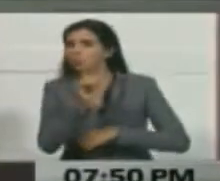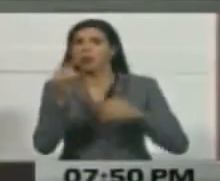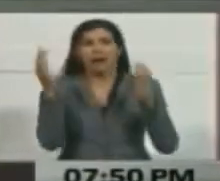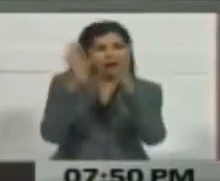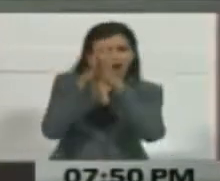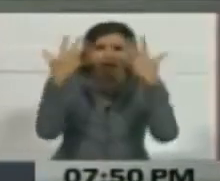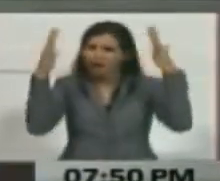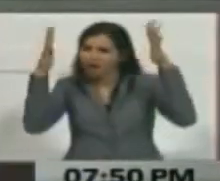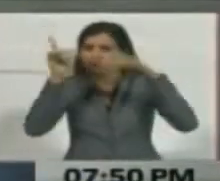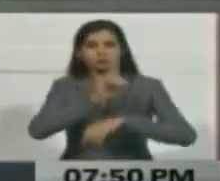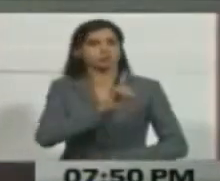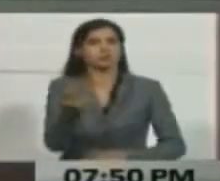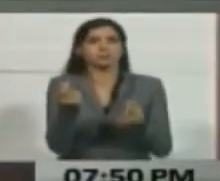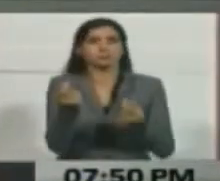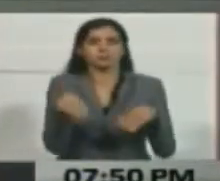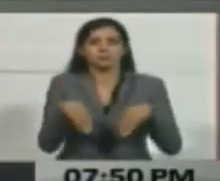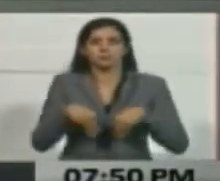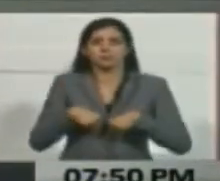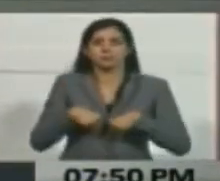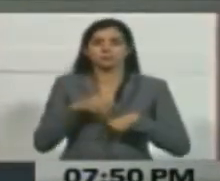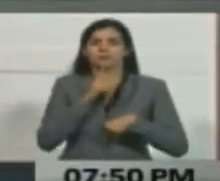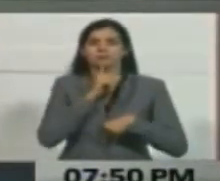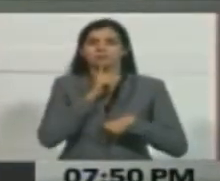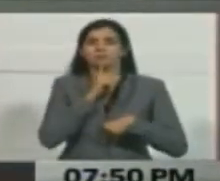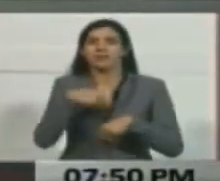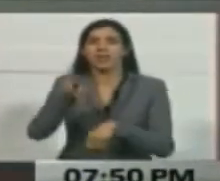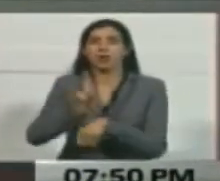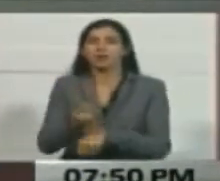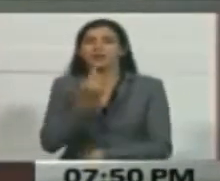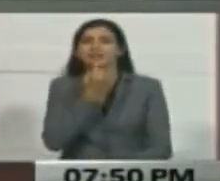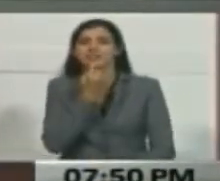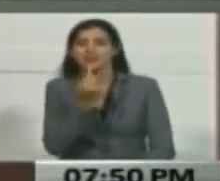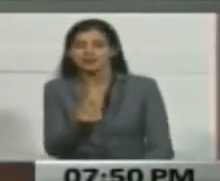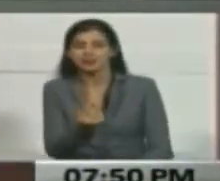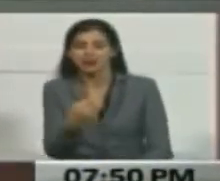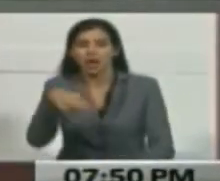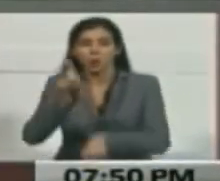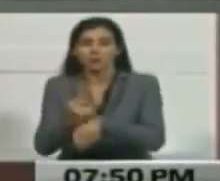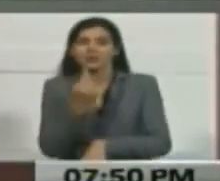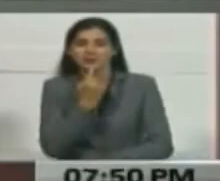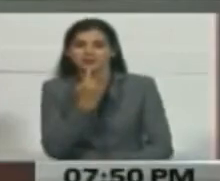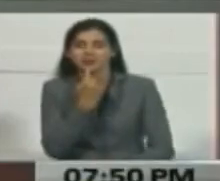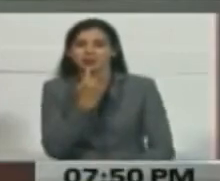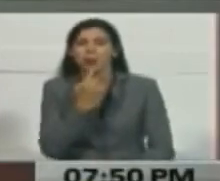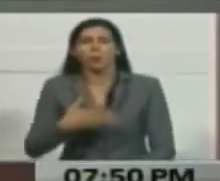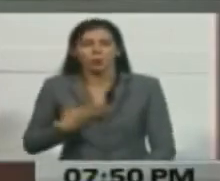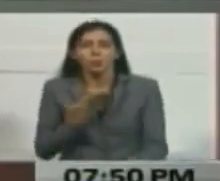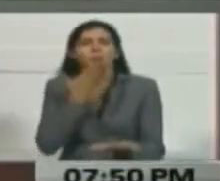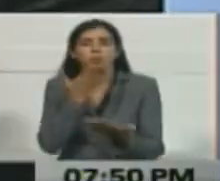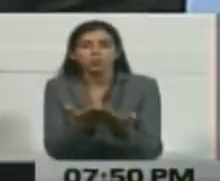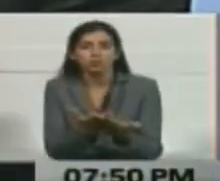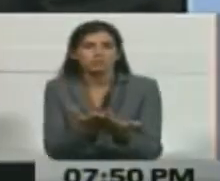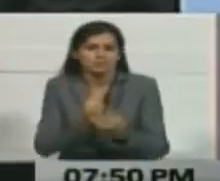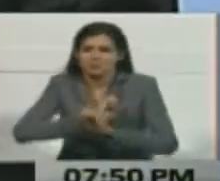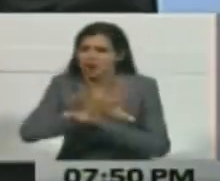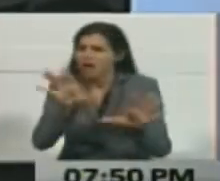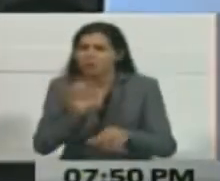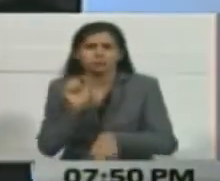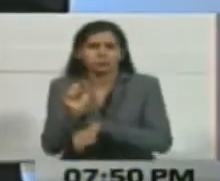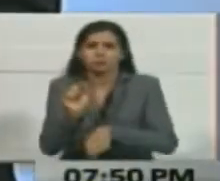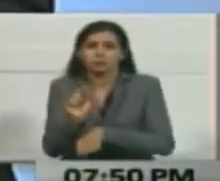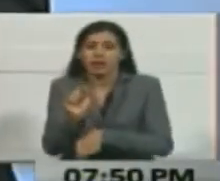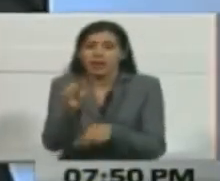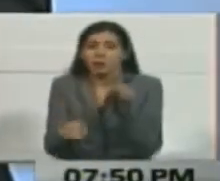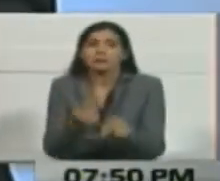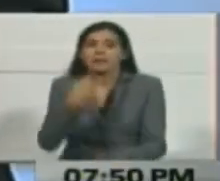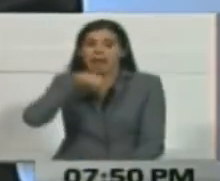Porque la única, es mi interpretación, que se atreve a decir, que se atreve a plantear por la calle al medio, lo que muchos